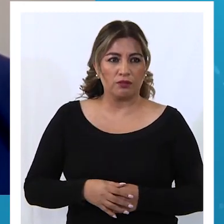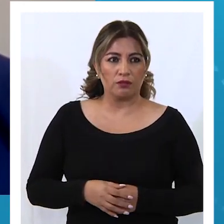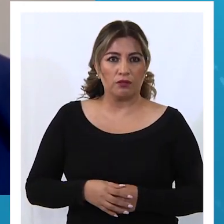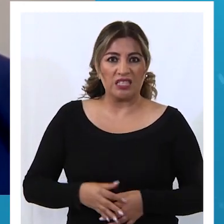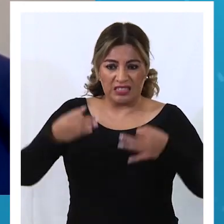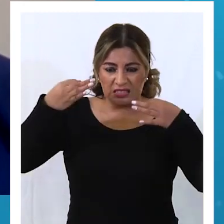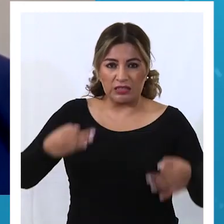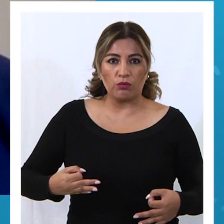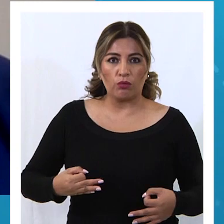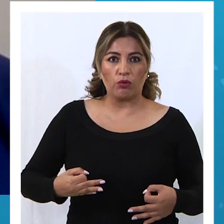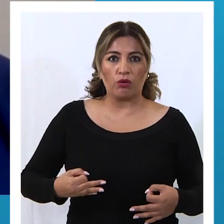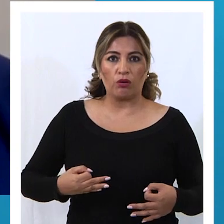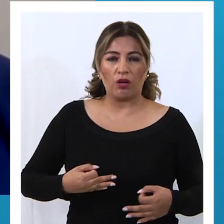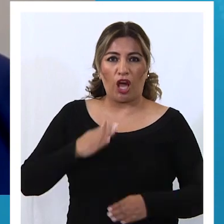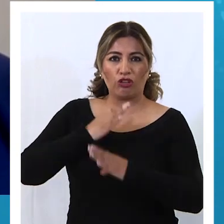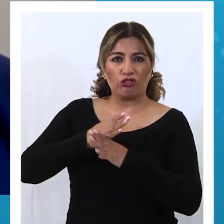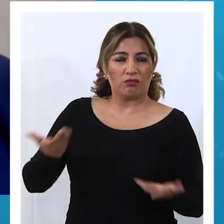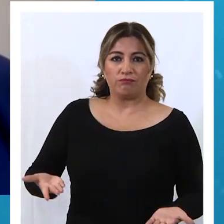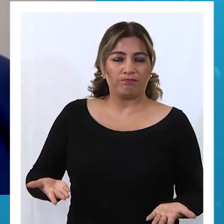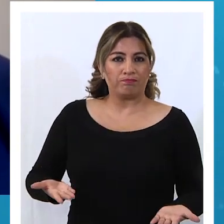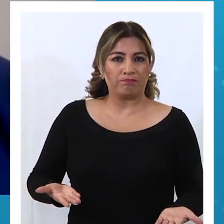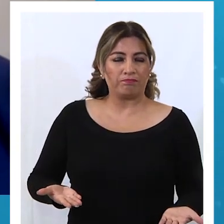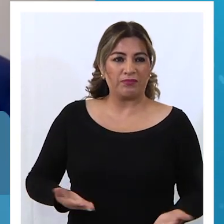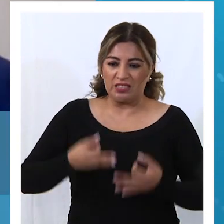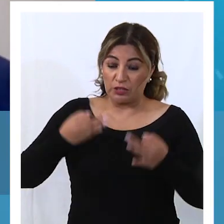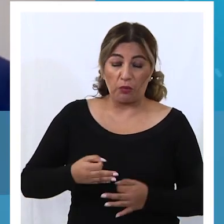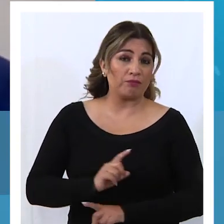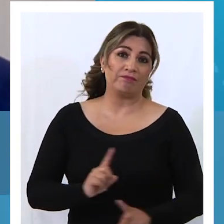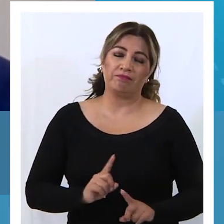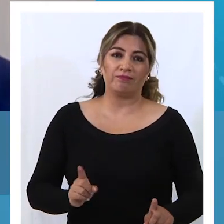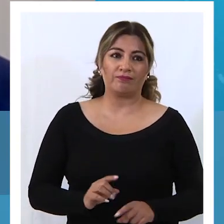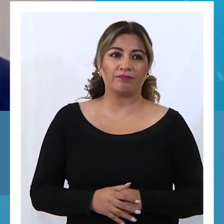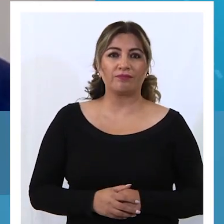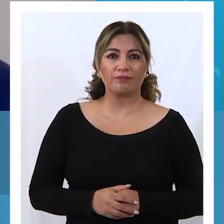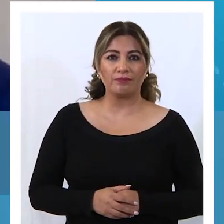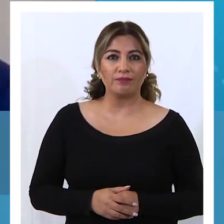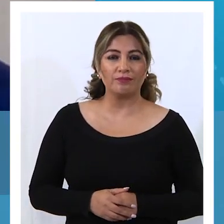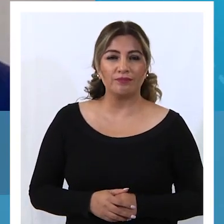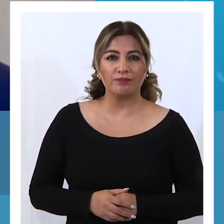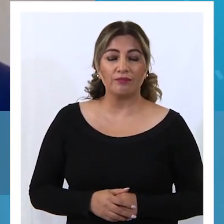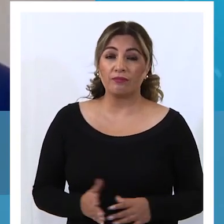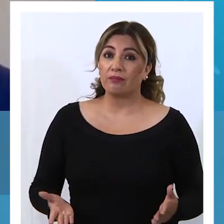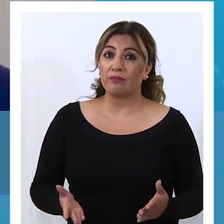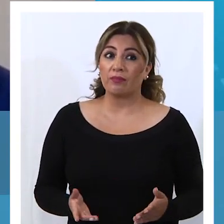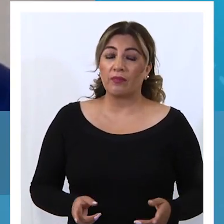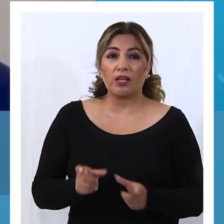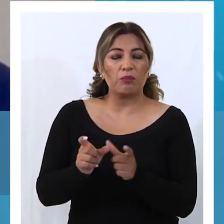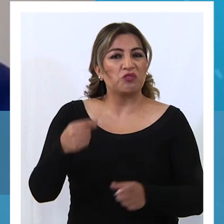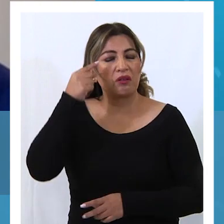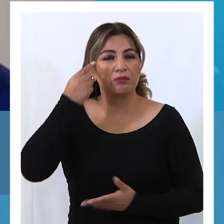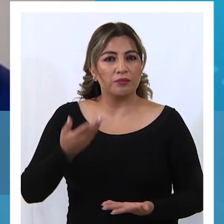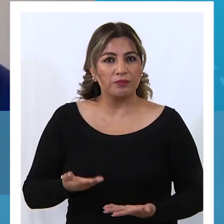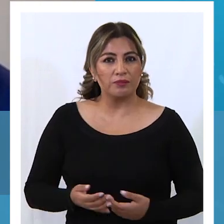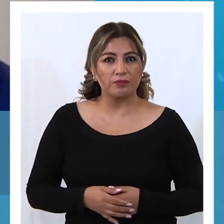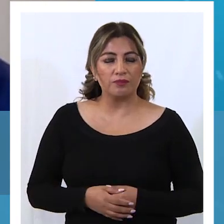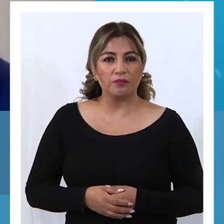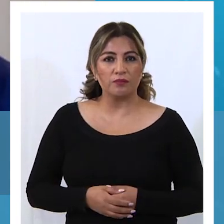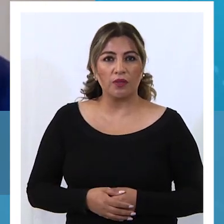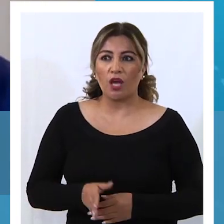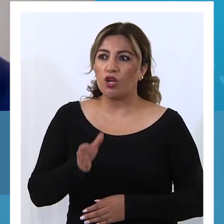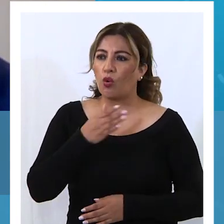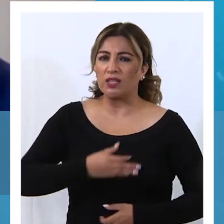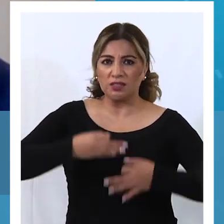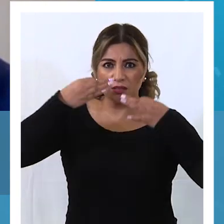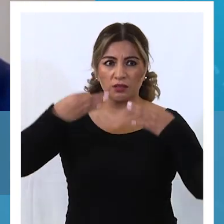hay nada seguro de que uno sea inmune. Exactamente. Y la respuesta que ellos dieron fue muy buena. Ellos dijeron, bueno, si no hay